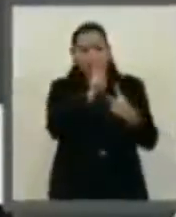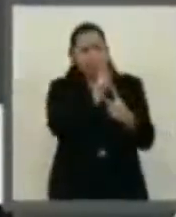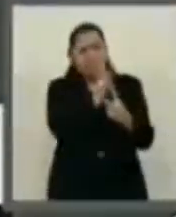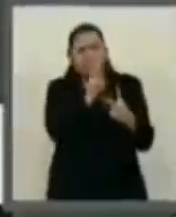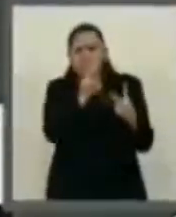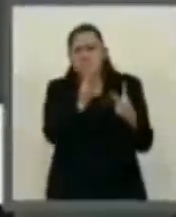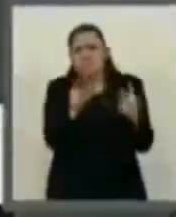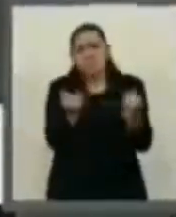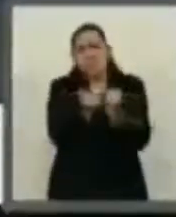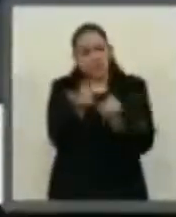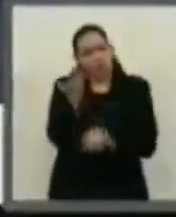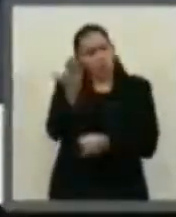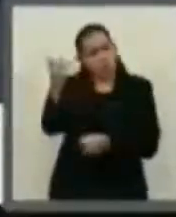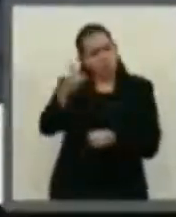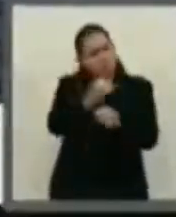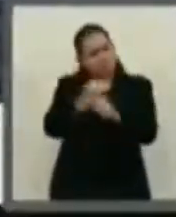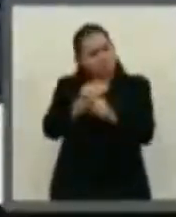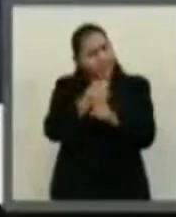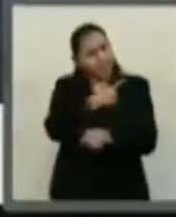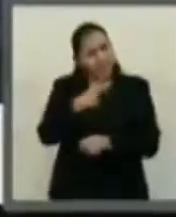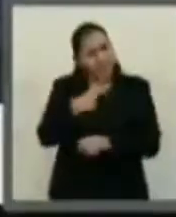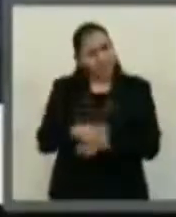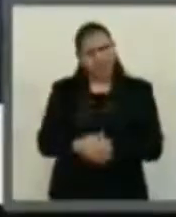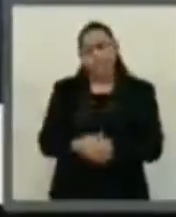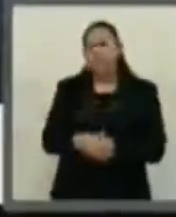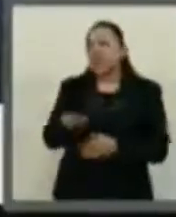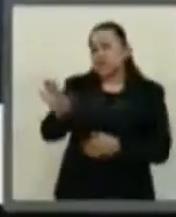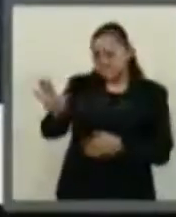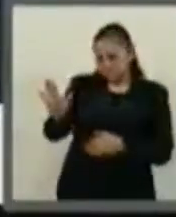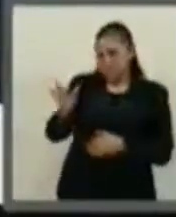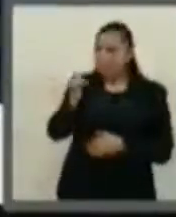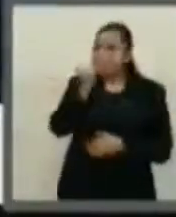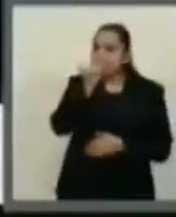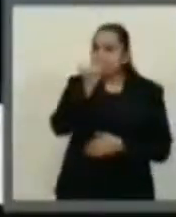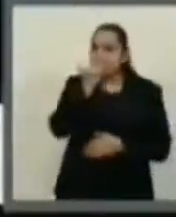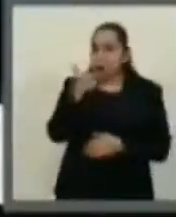Señora presidenta. El tema fue del 68. Sin embargo, diputado.